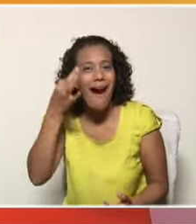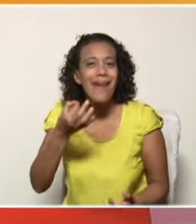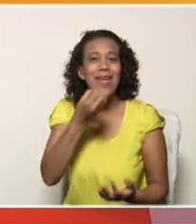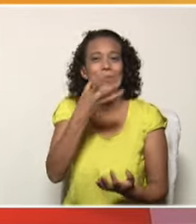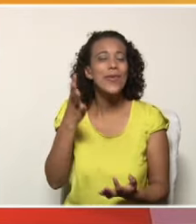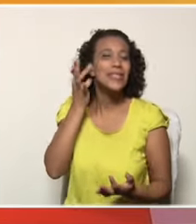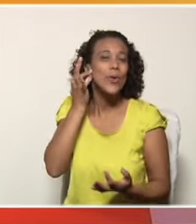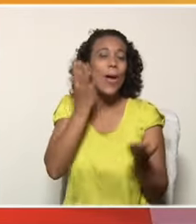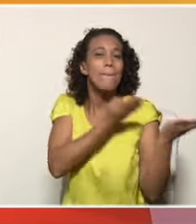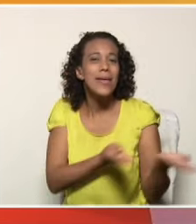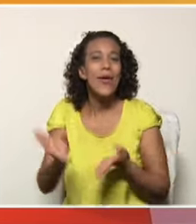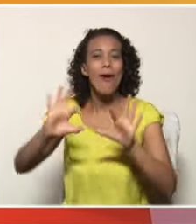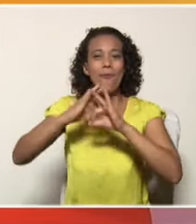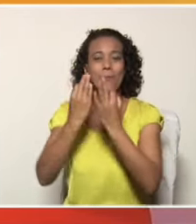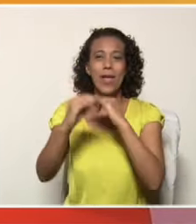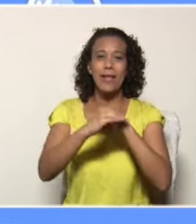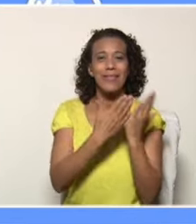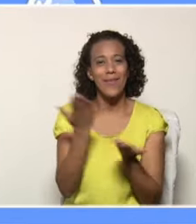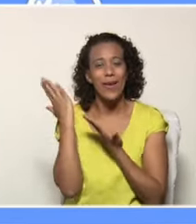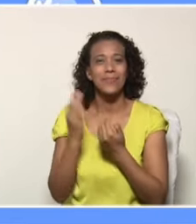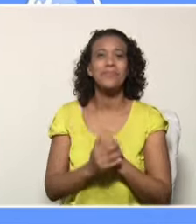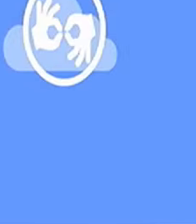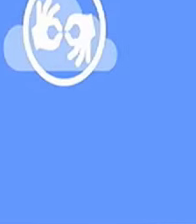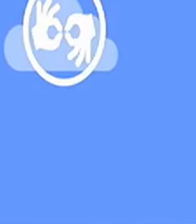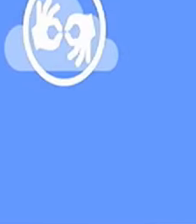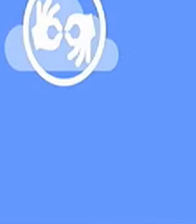profesora. Bienvenida a esta su casa.